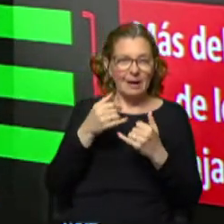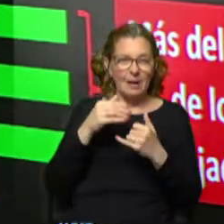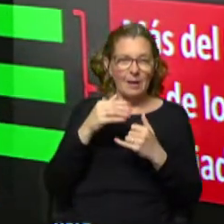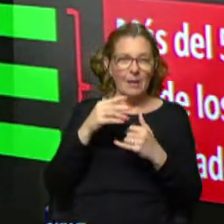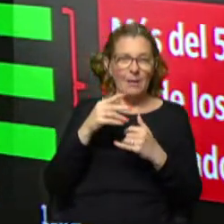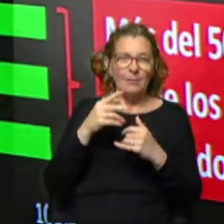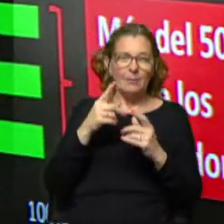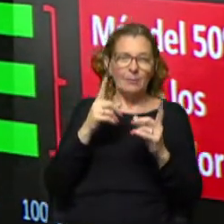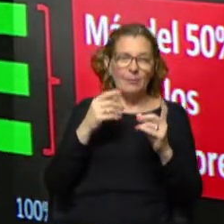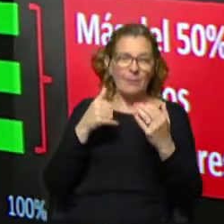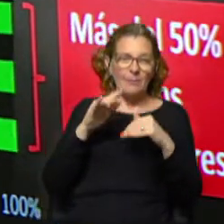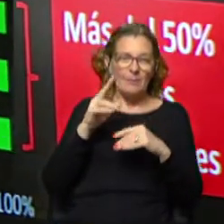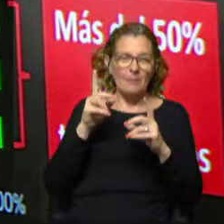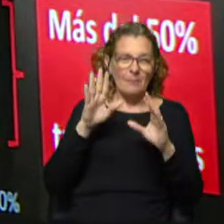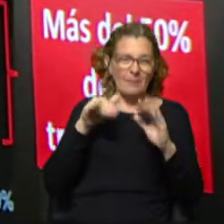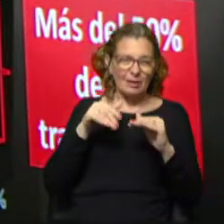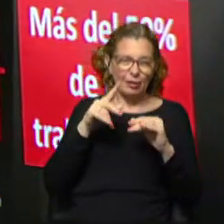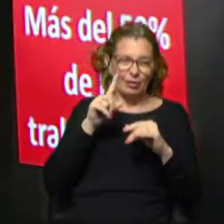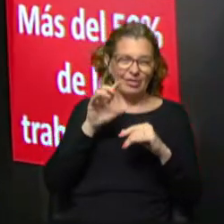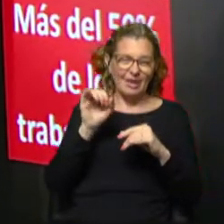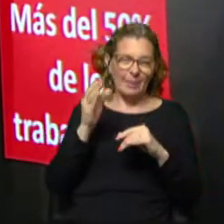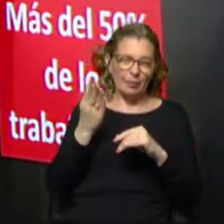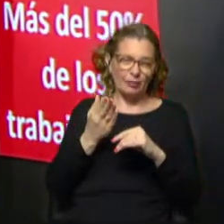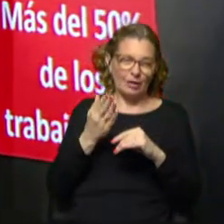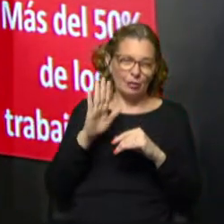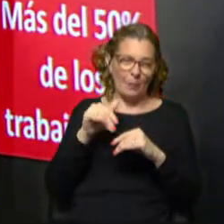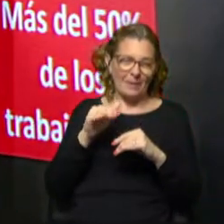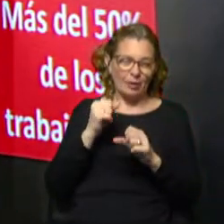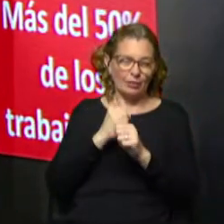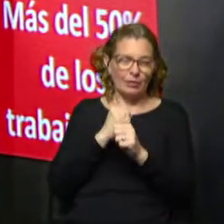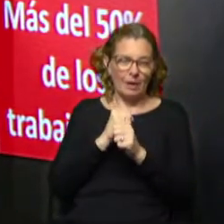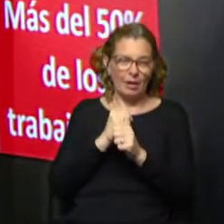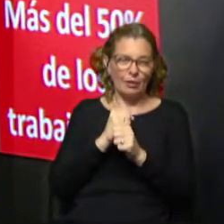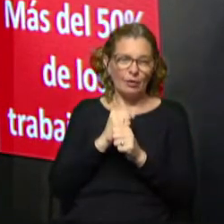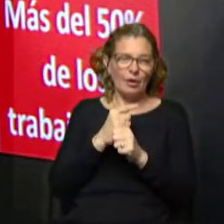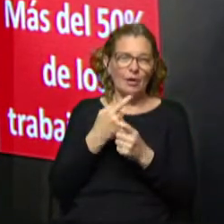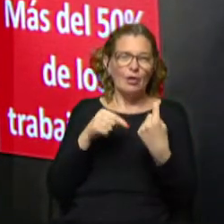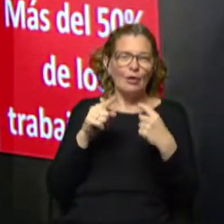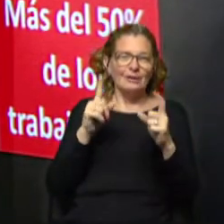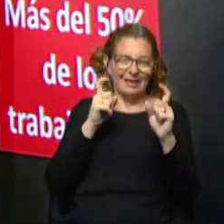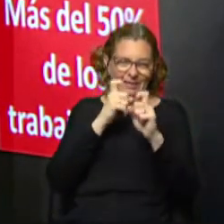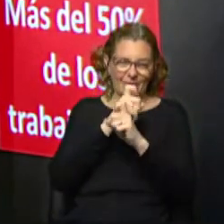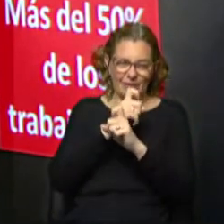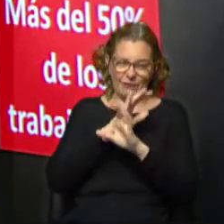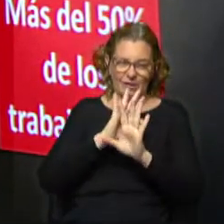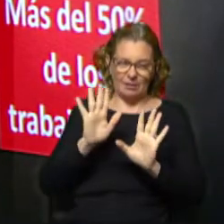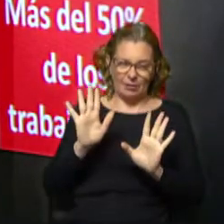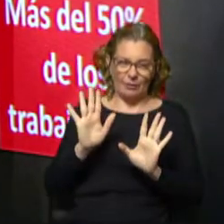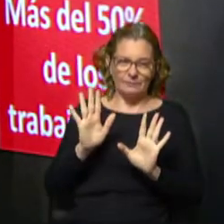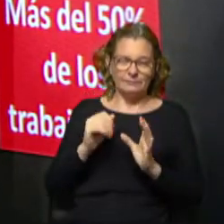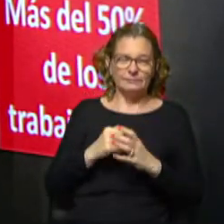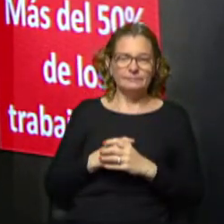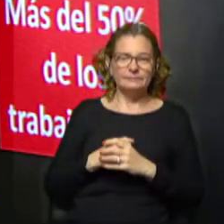acuciante porque afecta al 10 o menos por ciento de los trabajadores que están ocupados dentro de esos tres sectores